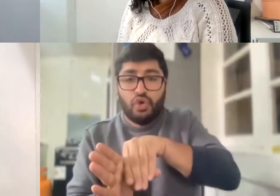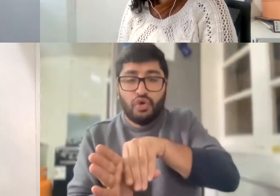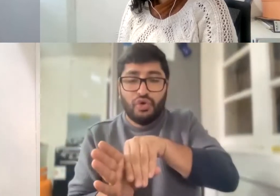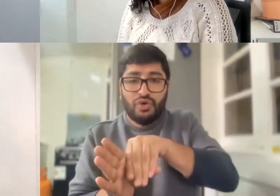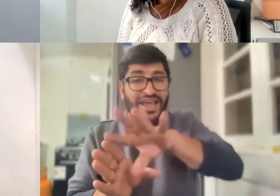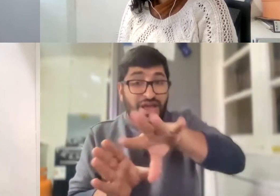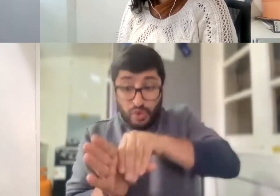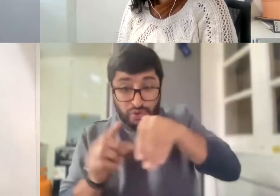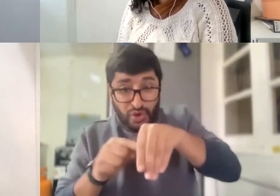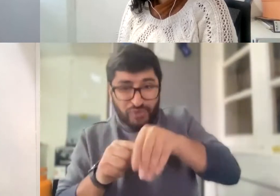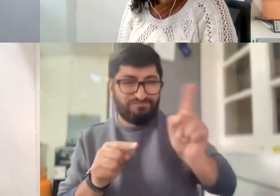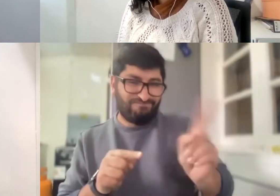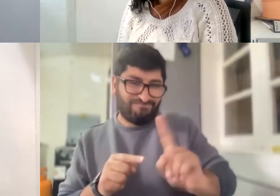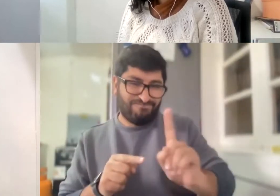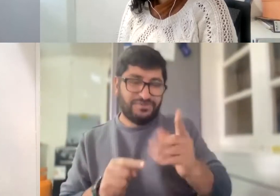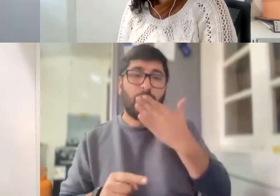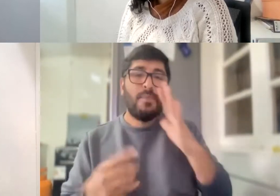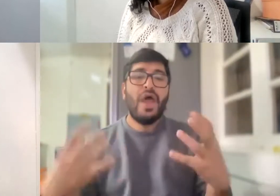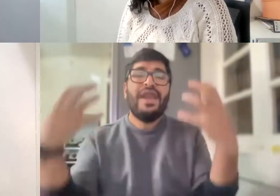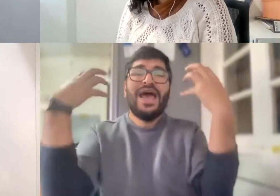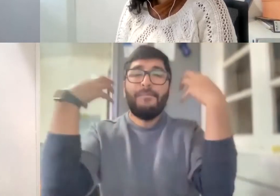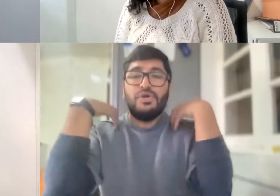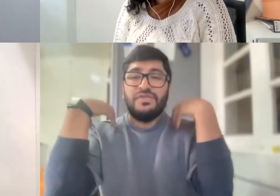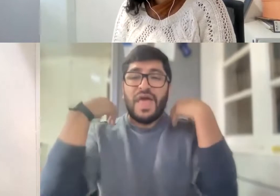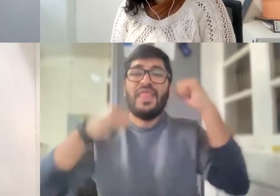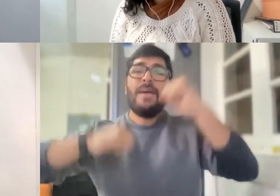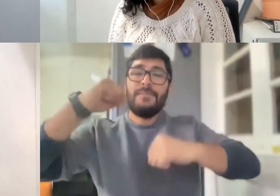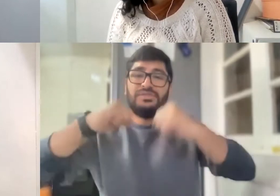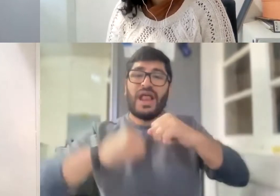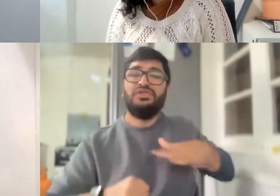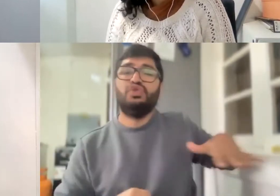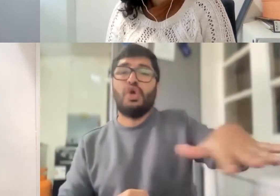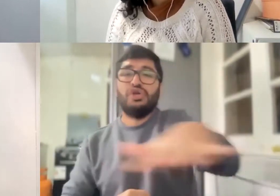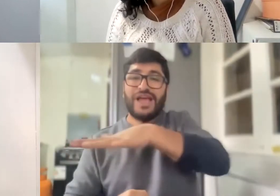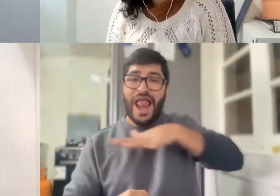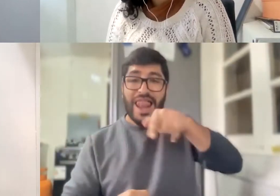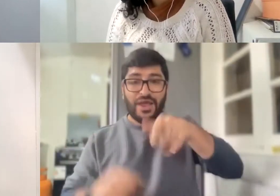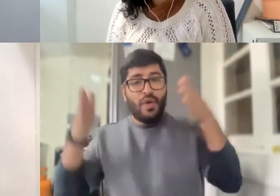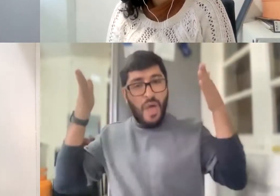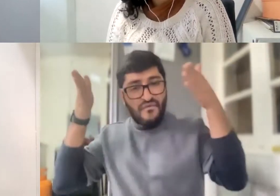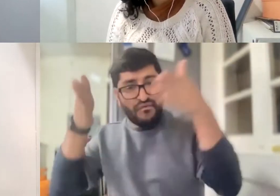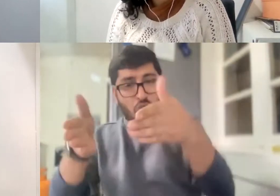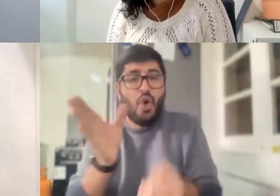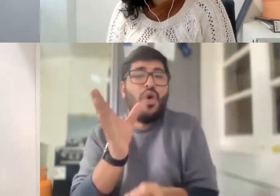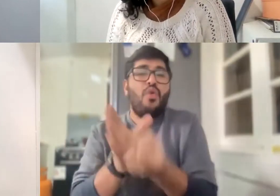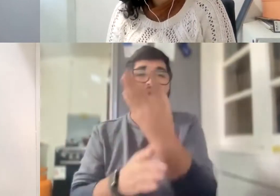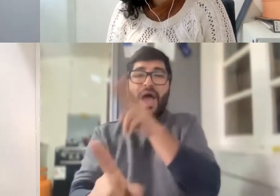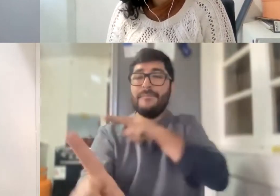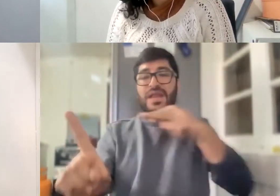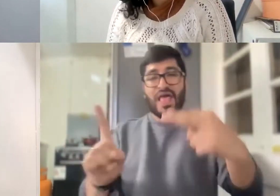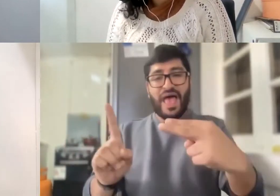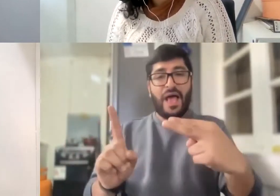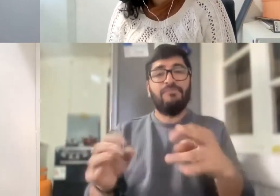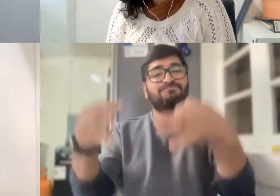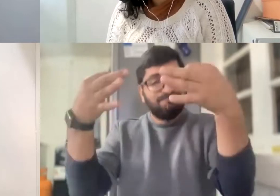de una responsabilidad social respecto de la inclusión, una responsabilidad empresarial, como todos con